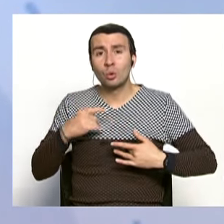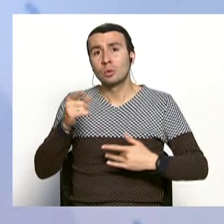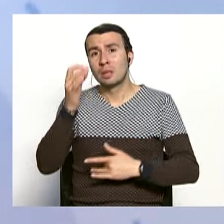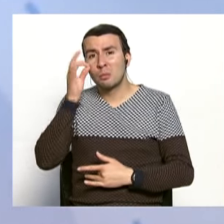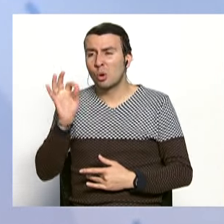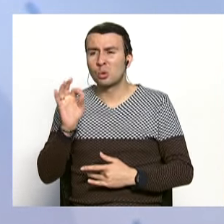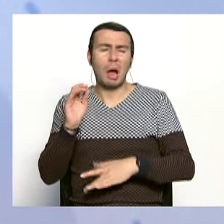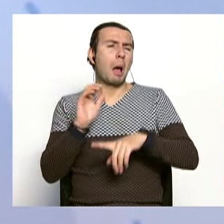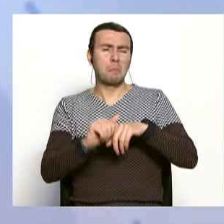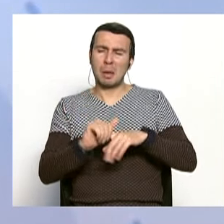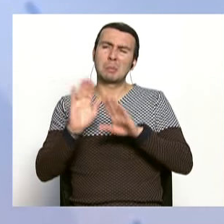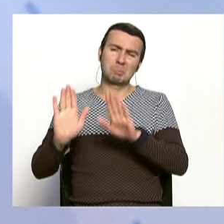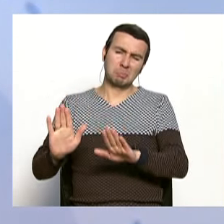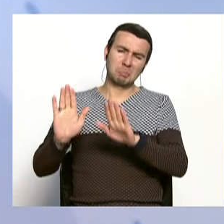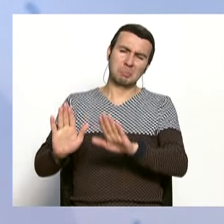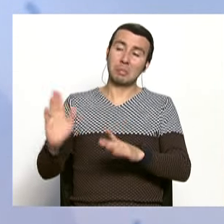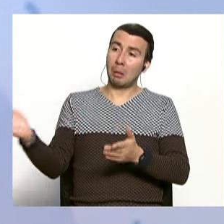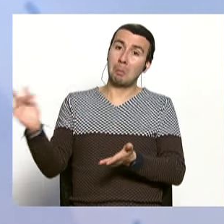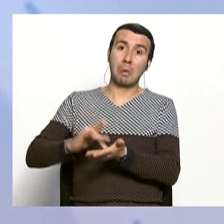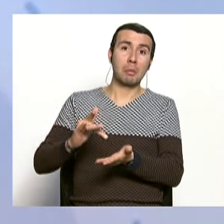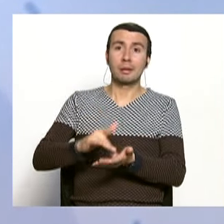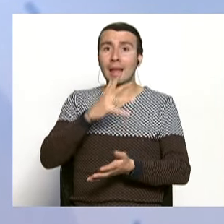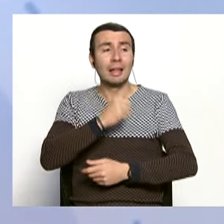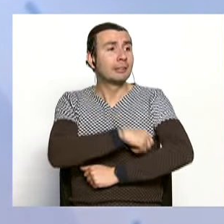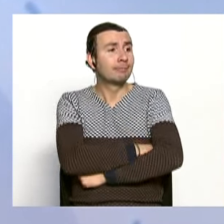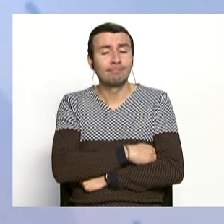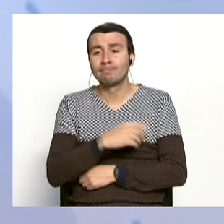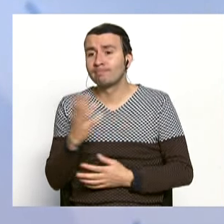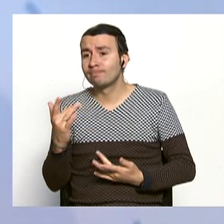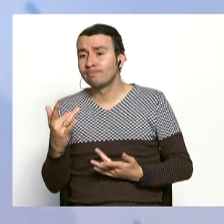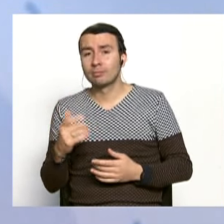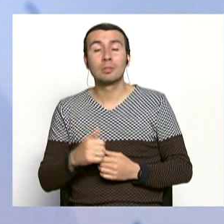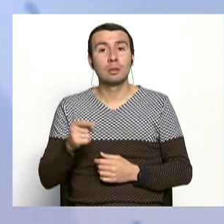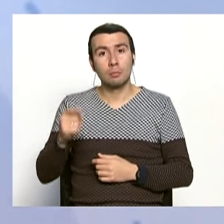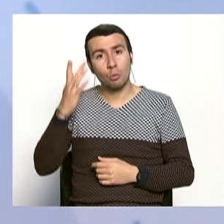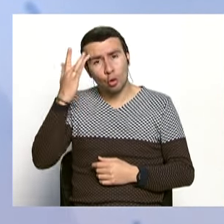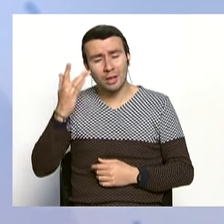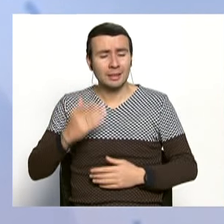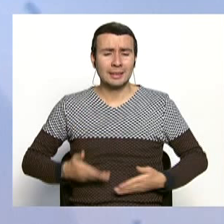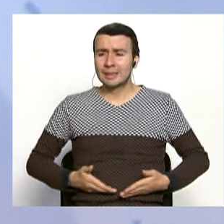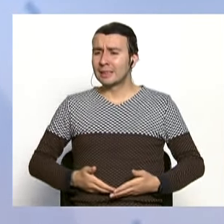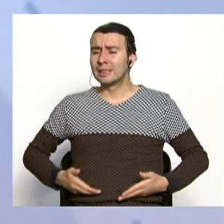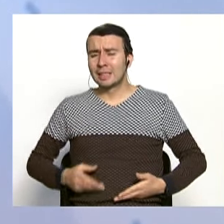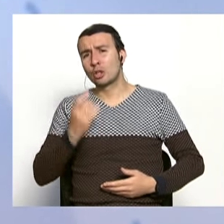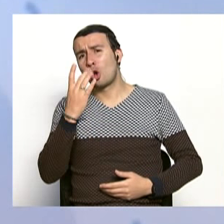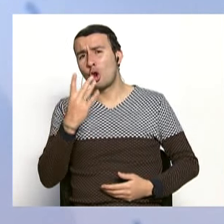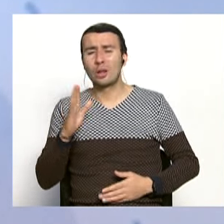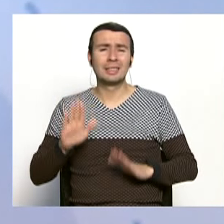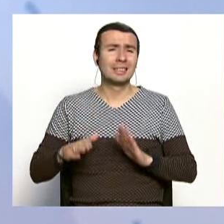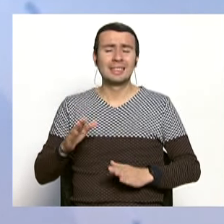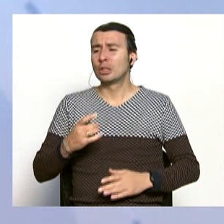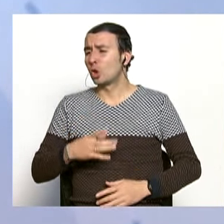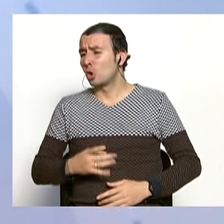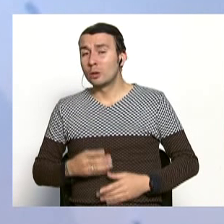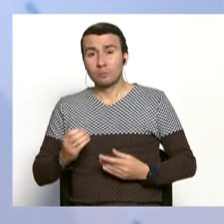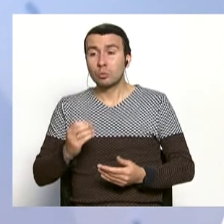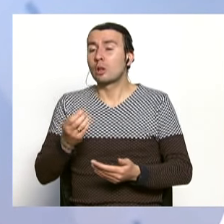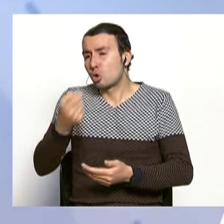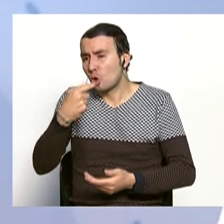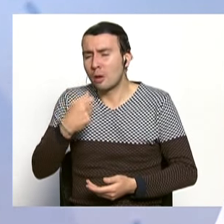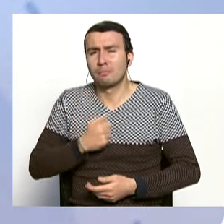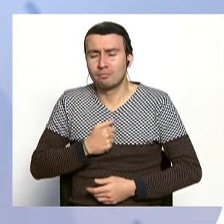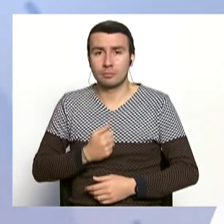cita por largo tiempo pues uno podrá entender el por qué el desespero del dolor los llegan a automedicarse pero a mí me preocupa mucho